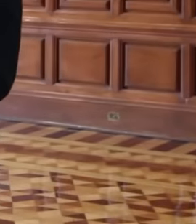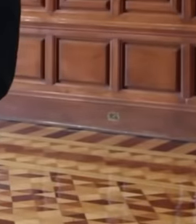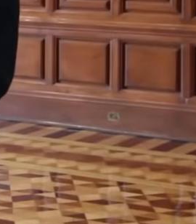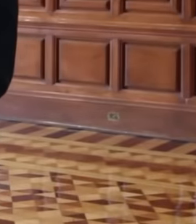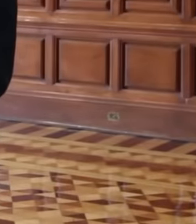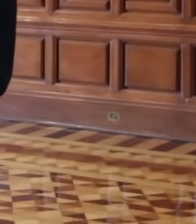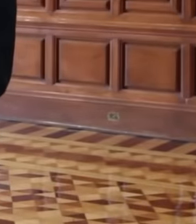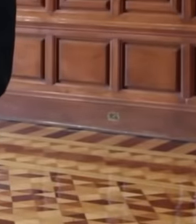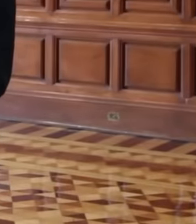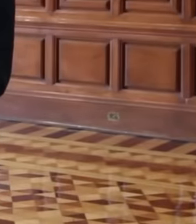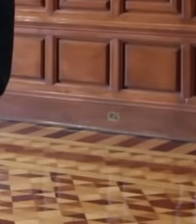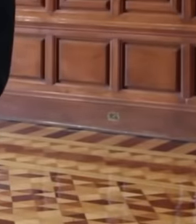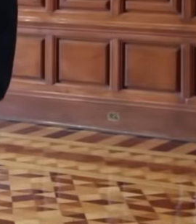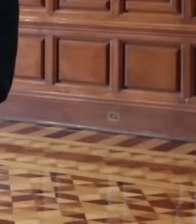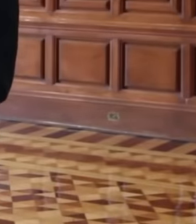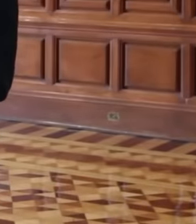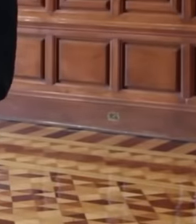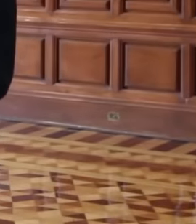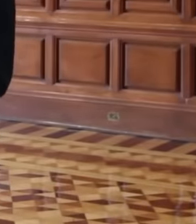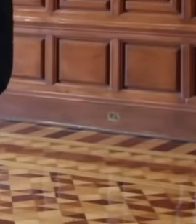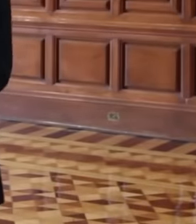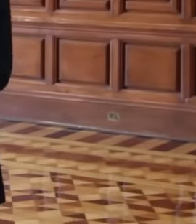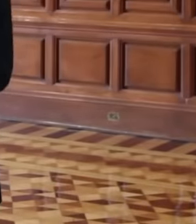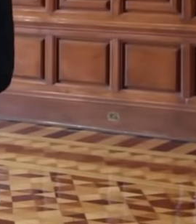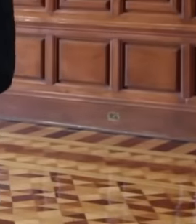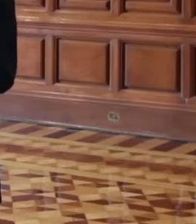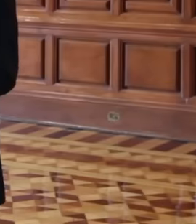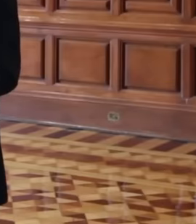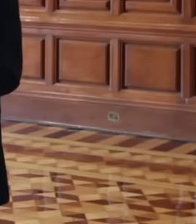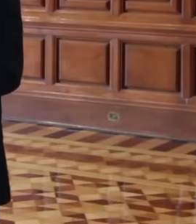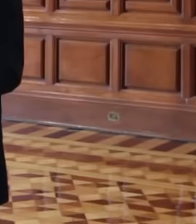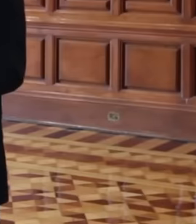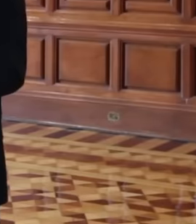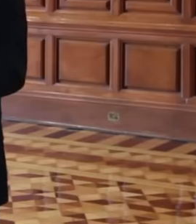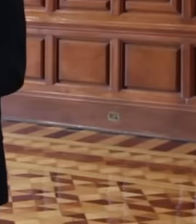ver caer al presidente López Obrador.